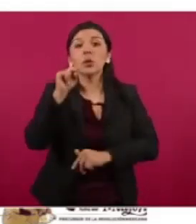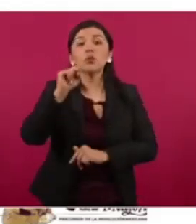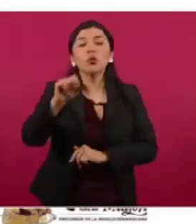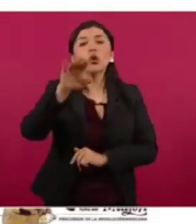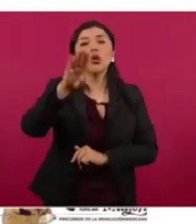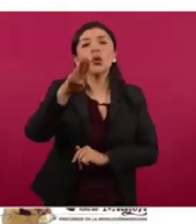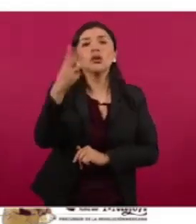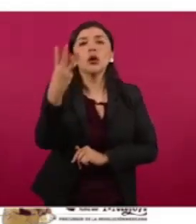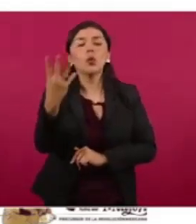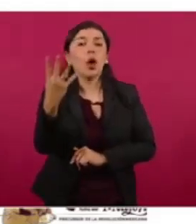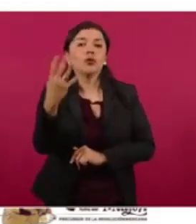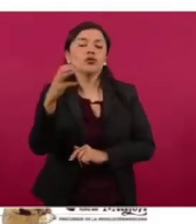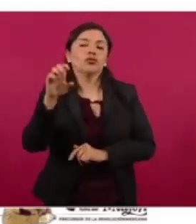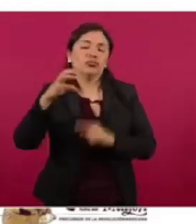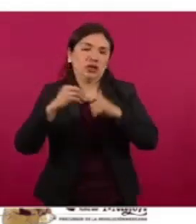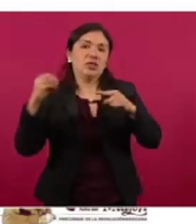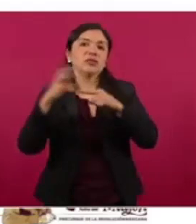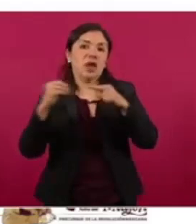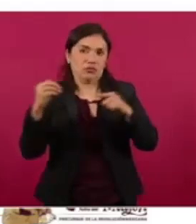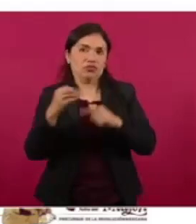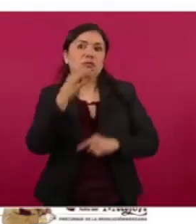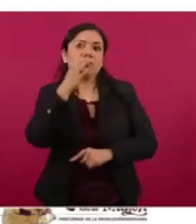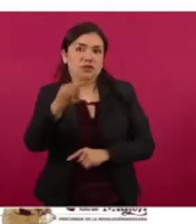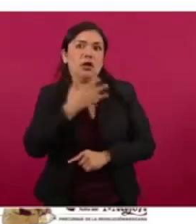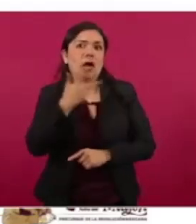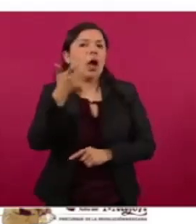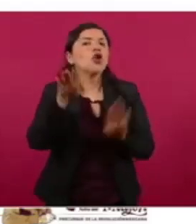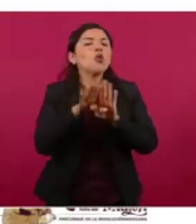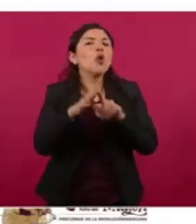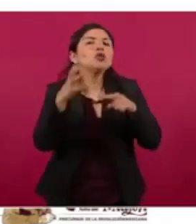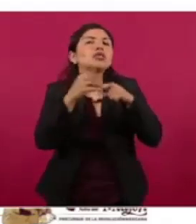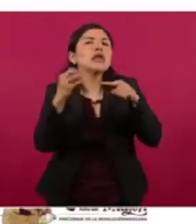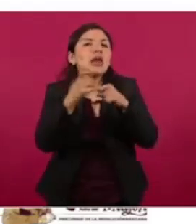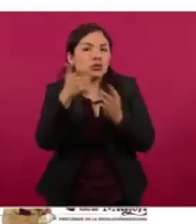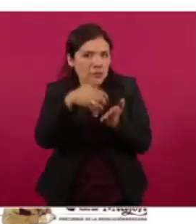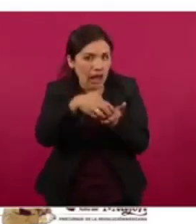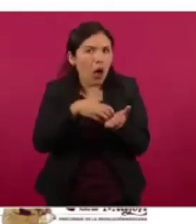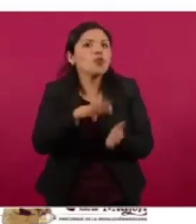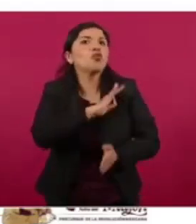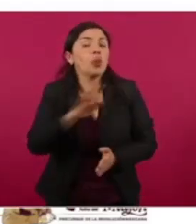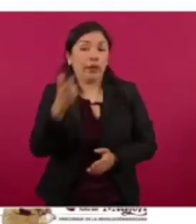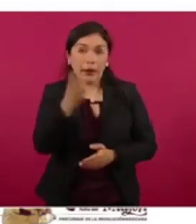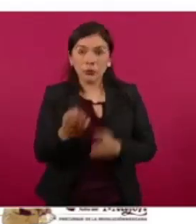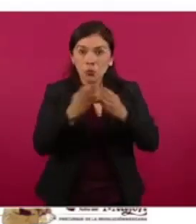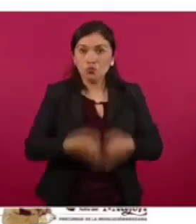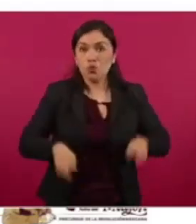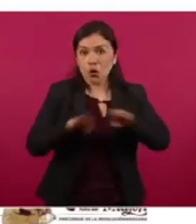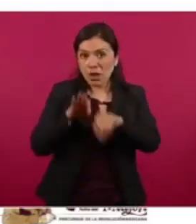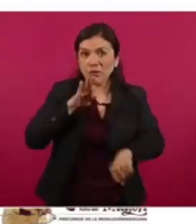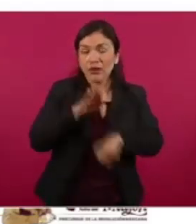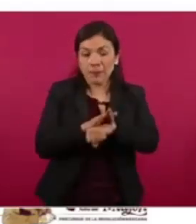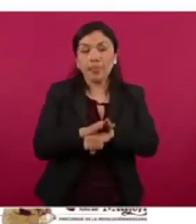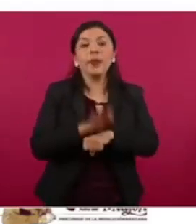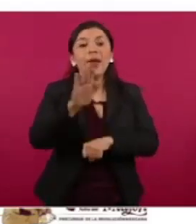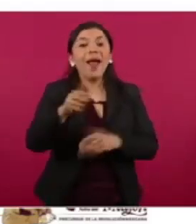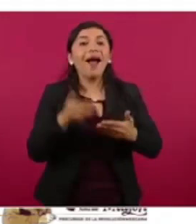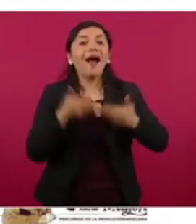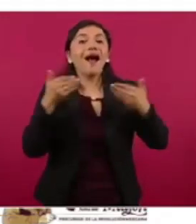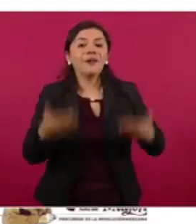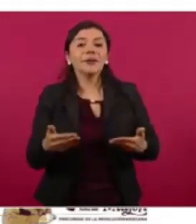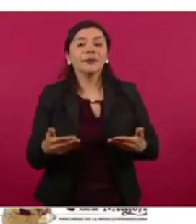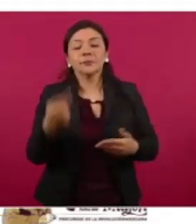pesos 94 centavos. Hay unos centavitos de ahorro muy importantes. Y vamos ahora por